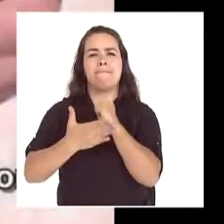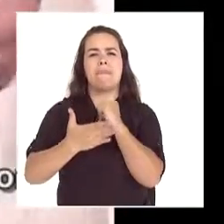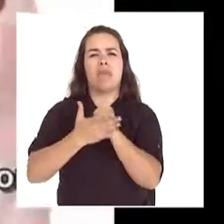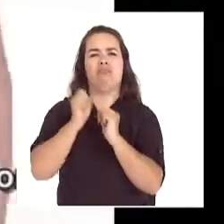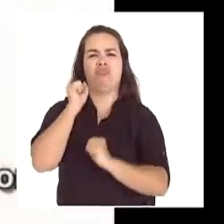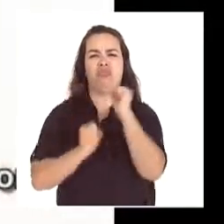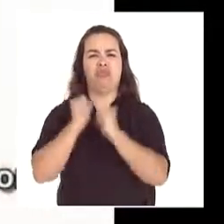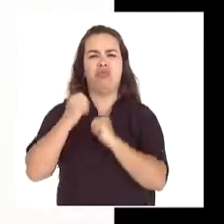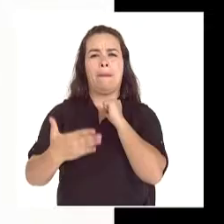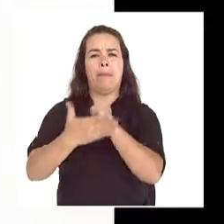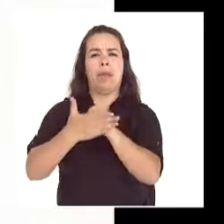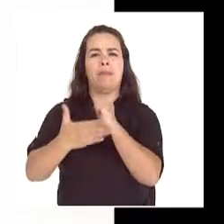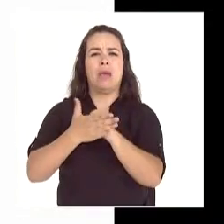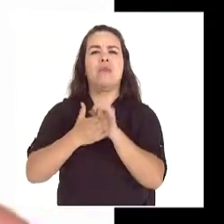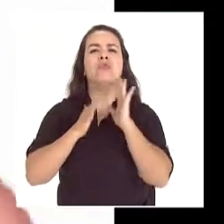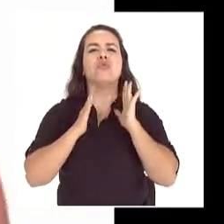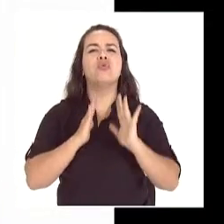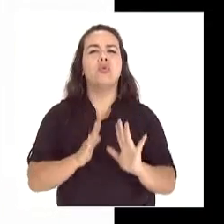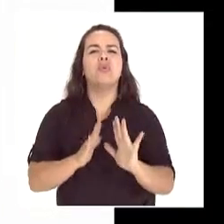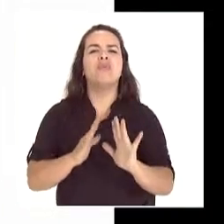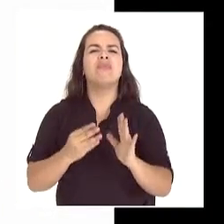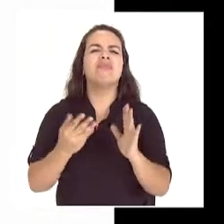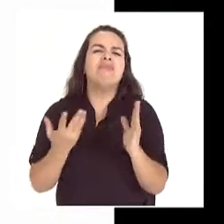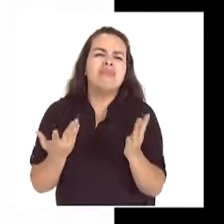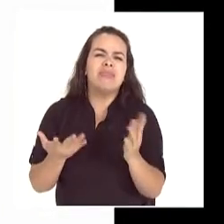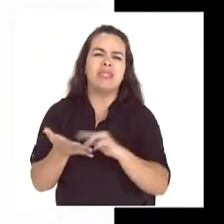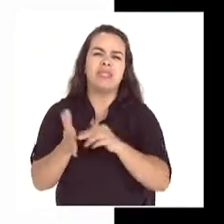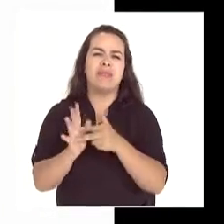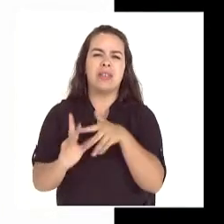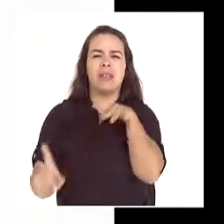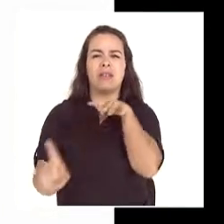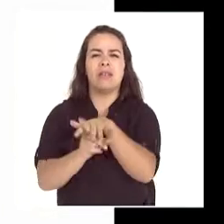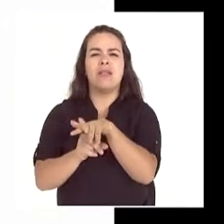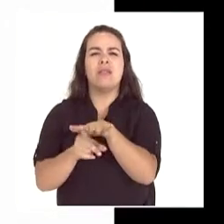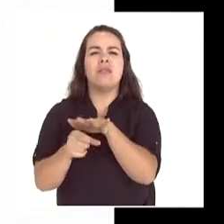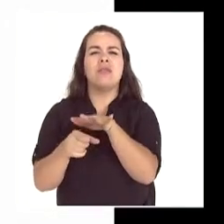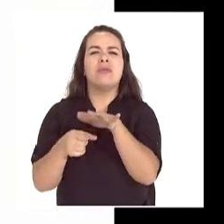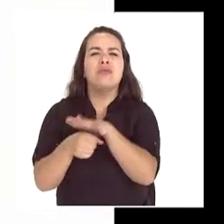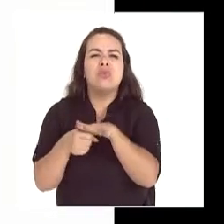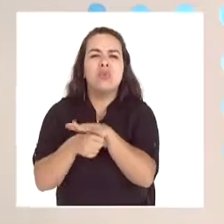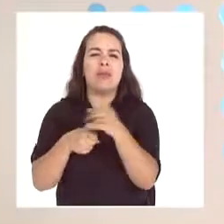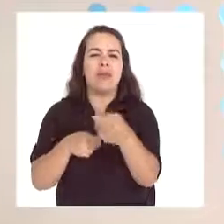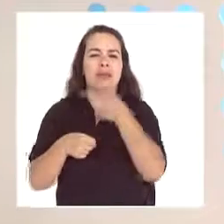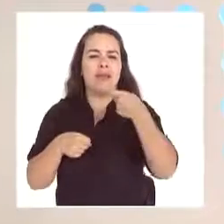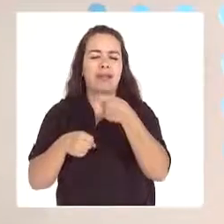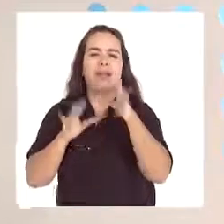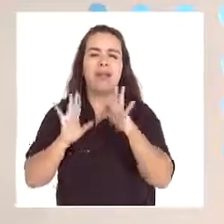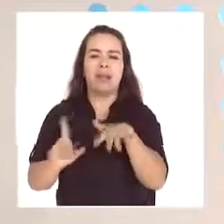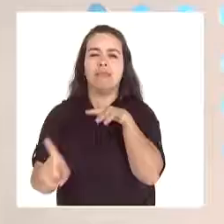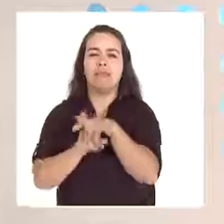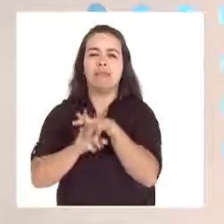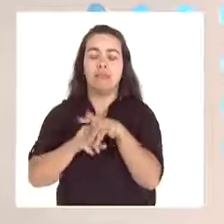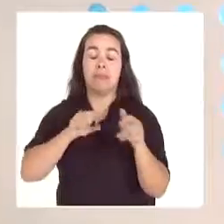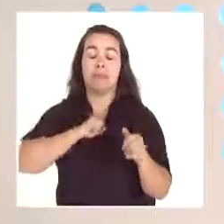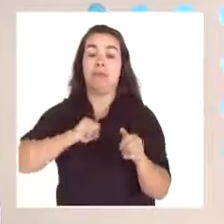la arteria cerebral se está obstruyendo y está causando esa zona gris del cerebro, que es el infarto cerebral. Pero también hay